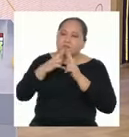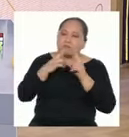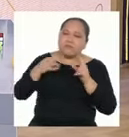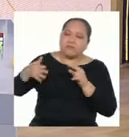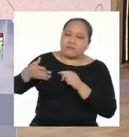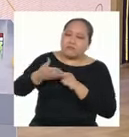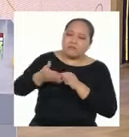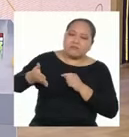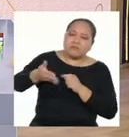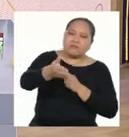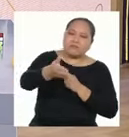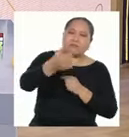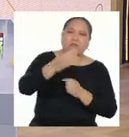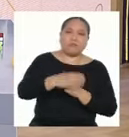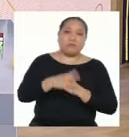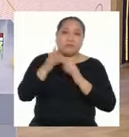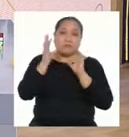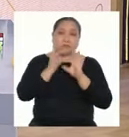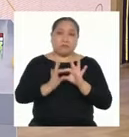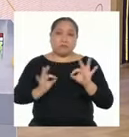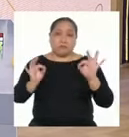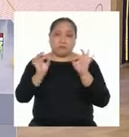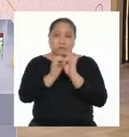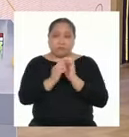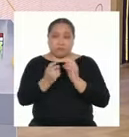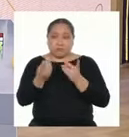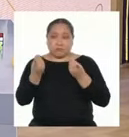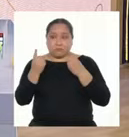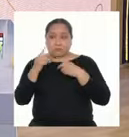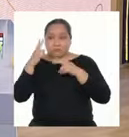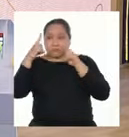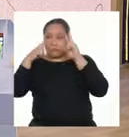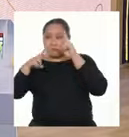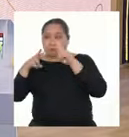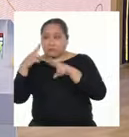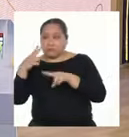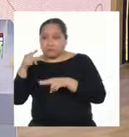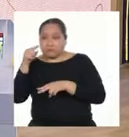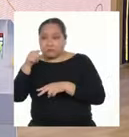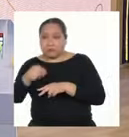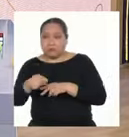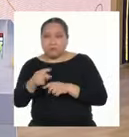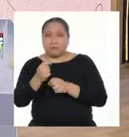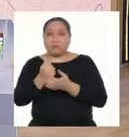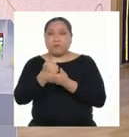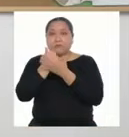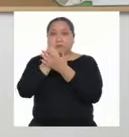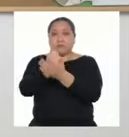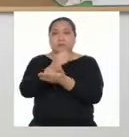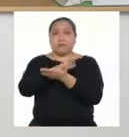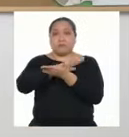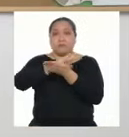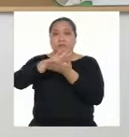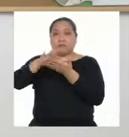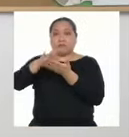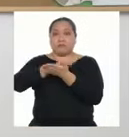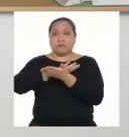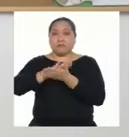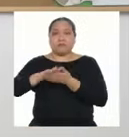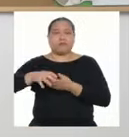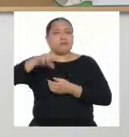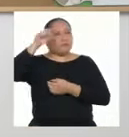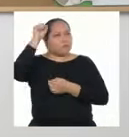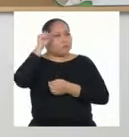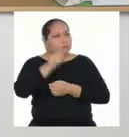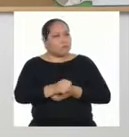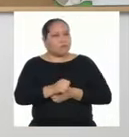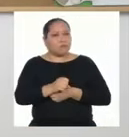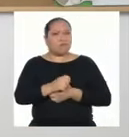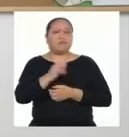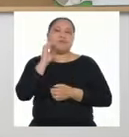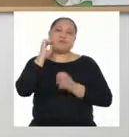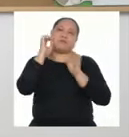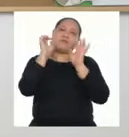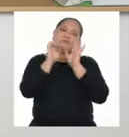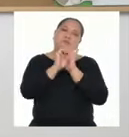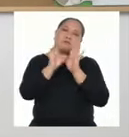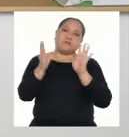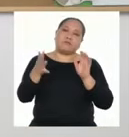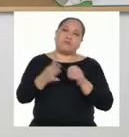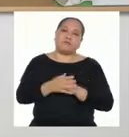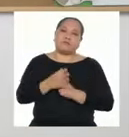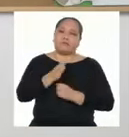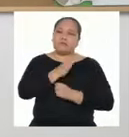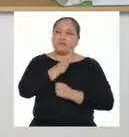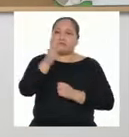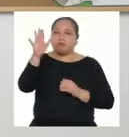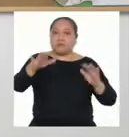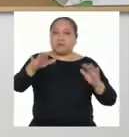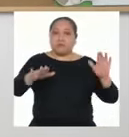es importante que, cuando visitemos esos lugares, contribuyamos con su limpieza, ¿no? Por supuesto. Por poner un caso, si